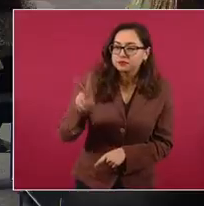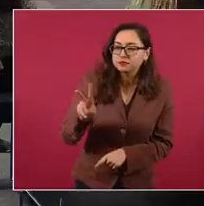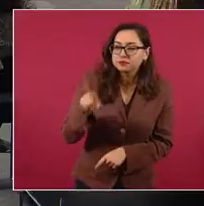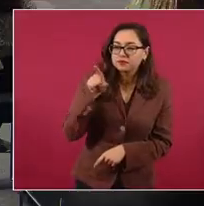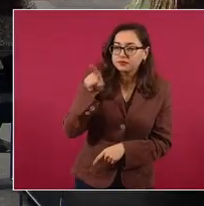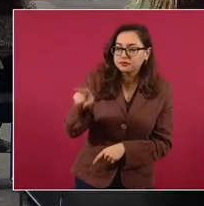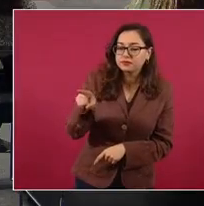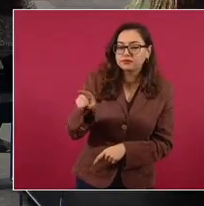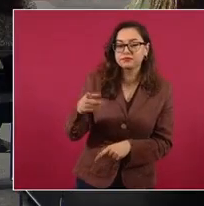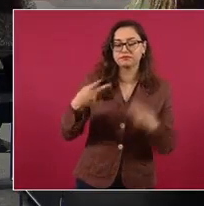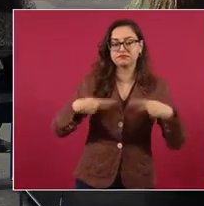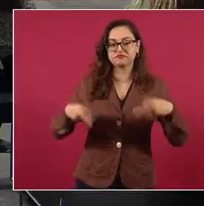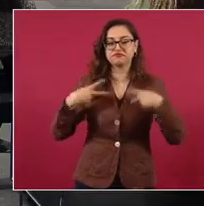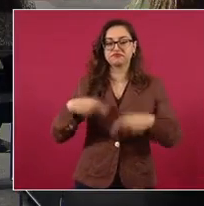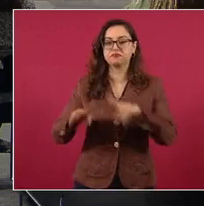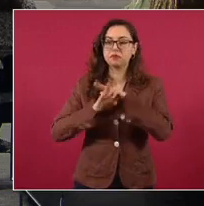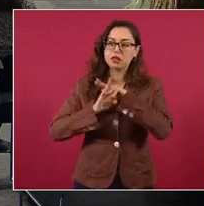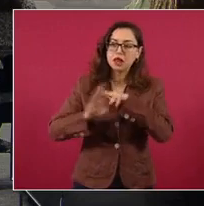los migrantes,